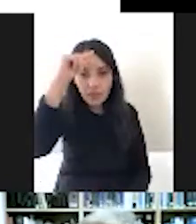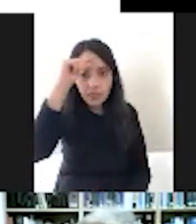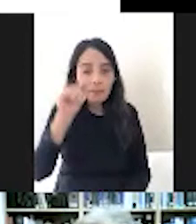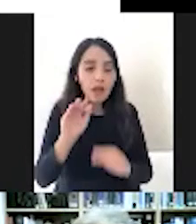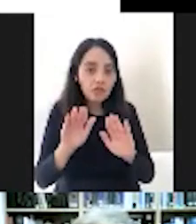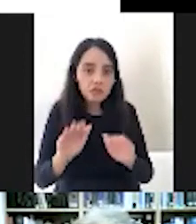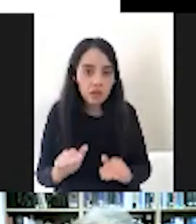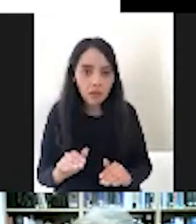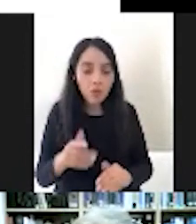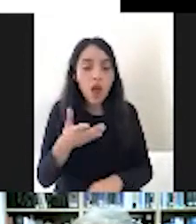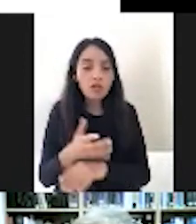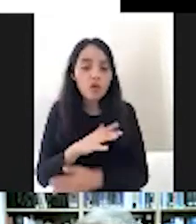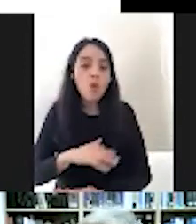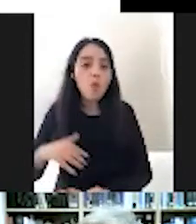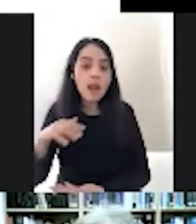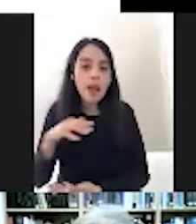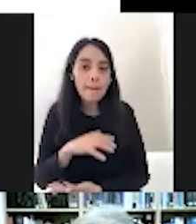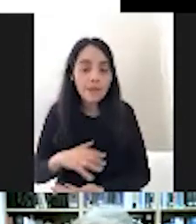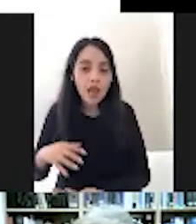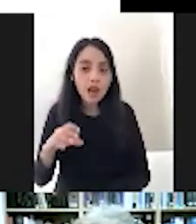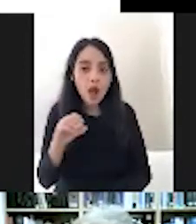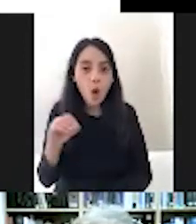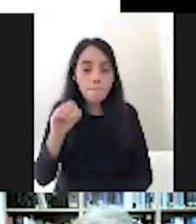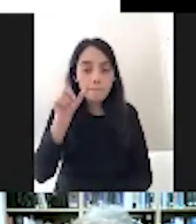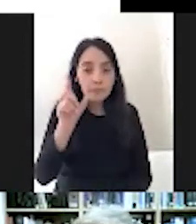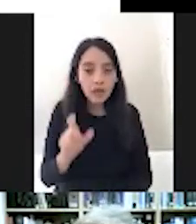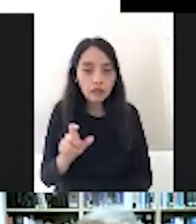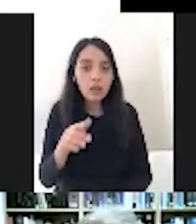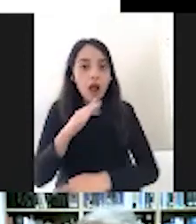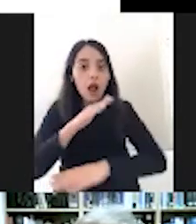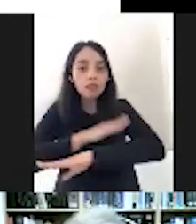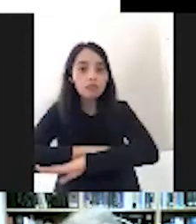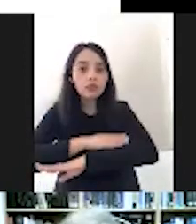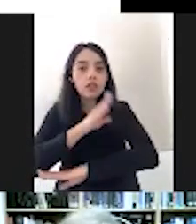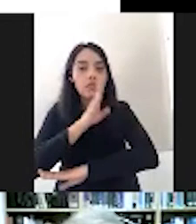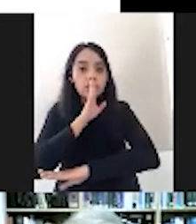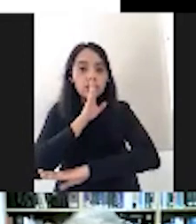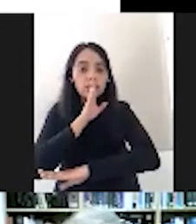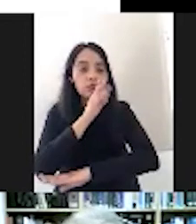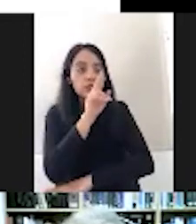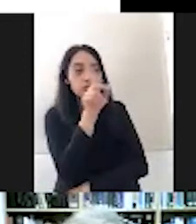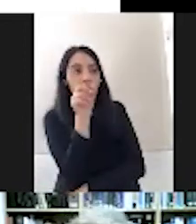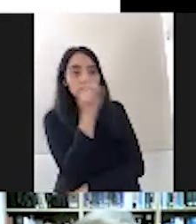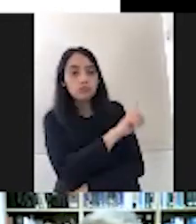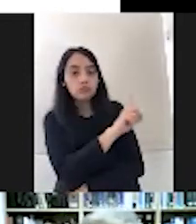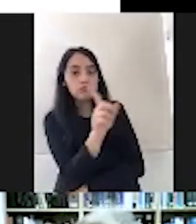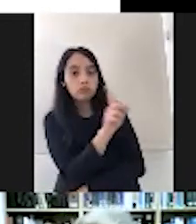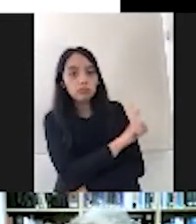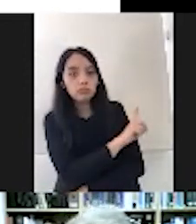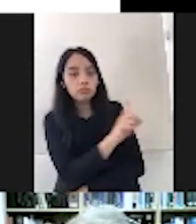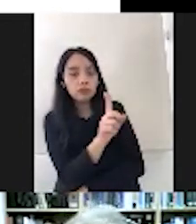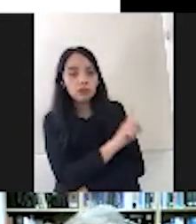Hay un animal o una persona que está ahí pasiva esperando que algo ocurra cuando al experimentador le da gana y